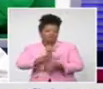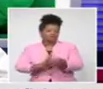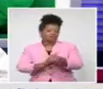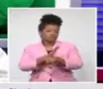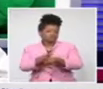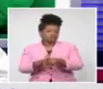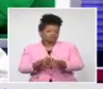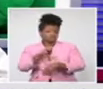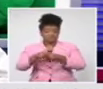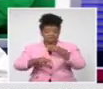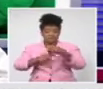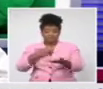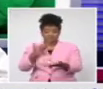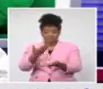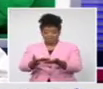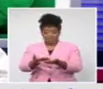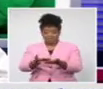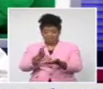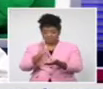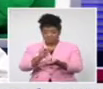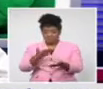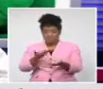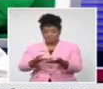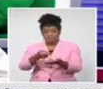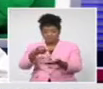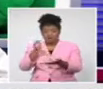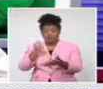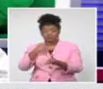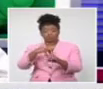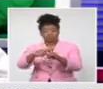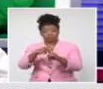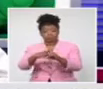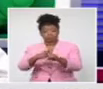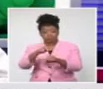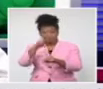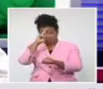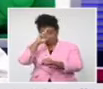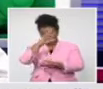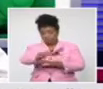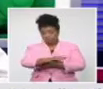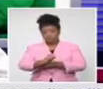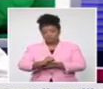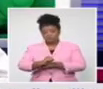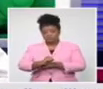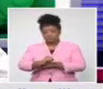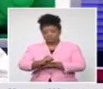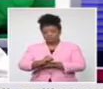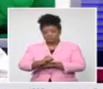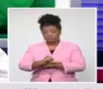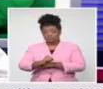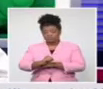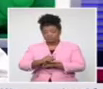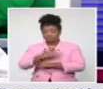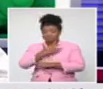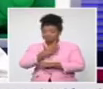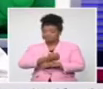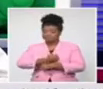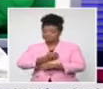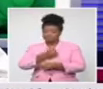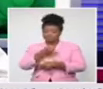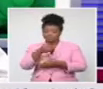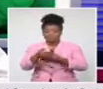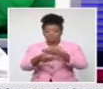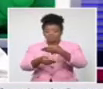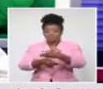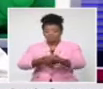con test de antígeno, que resulta positivo, se ingresa y lamentablemente después